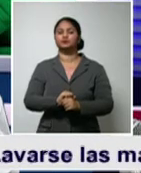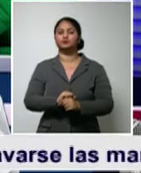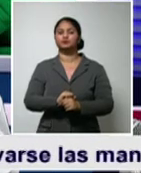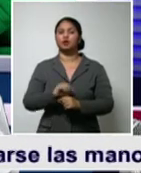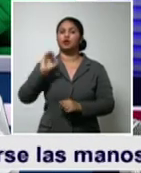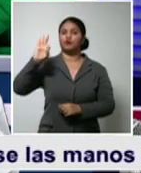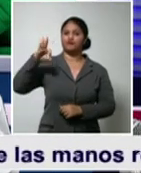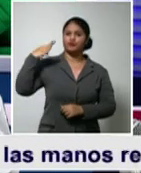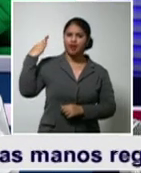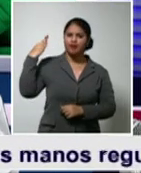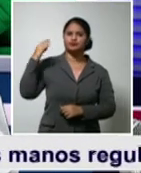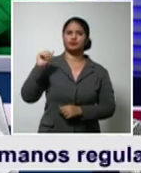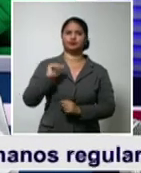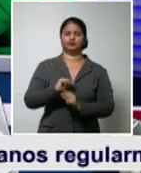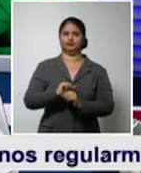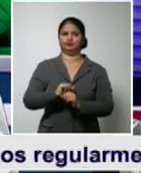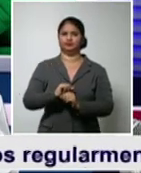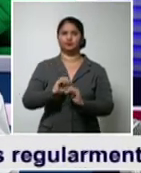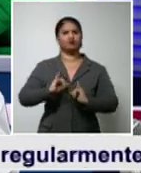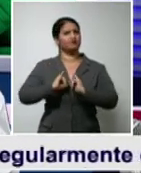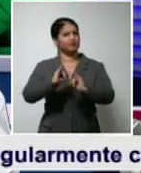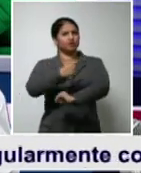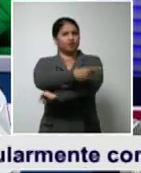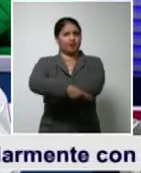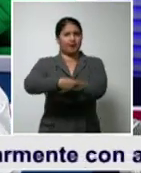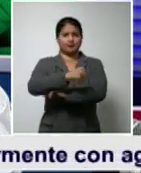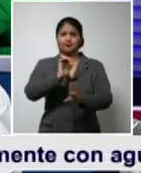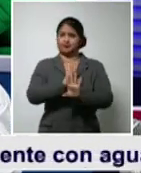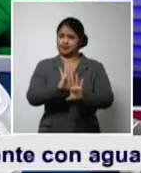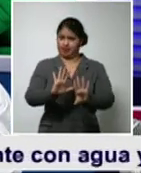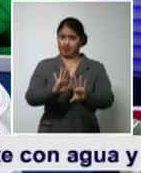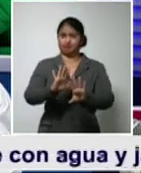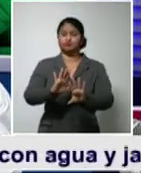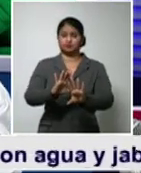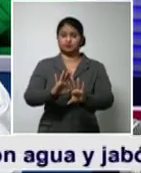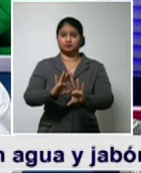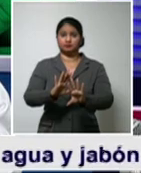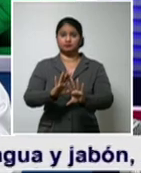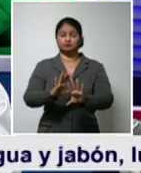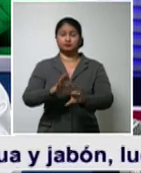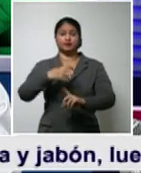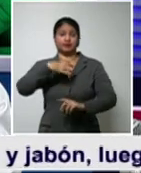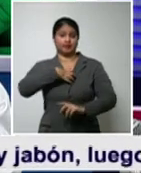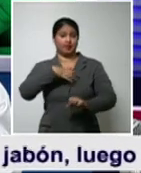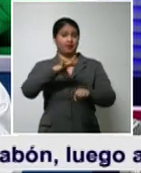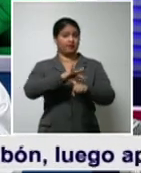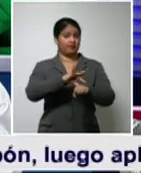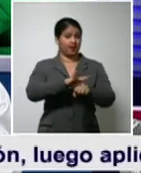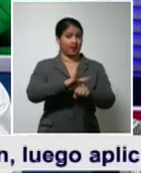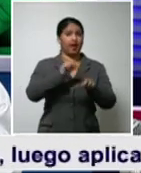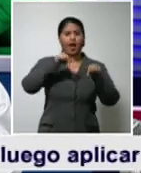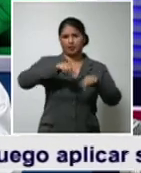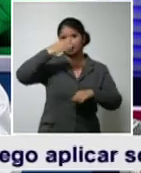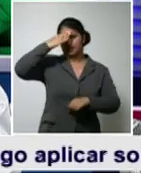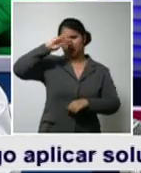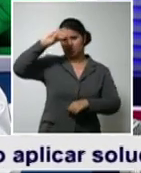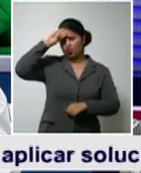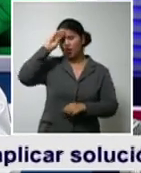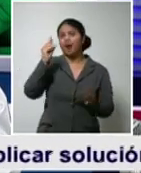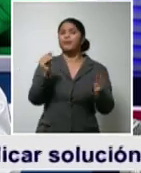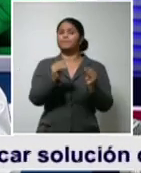Francia, una española procedente de España y un palestino, un